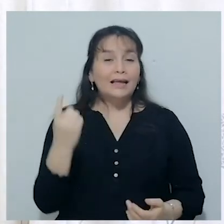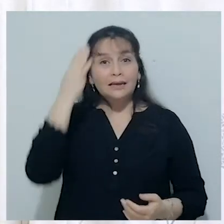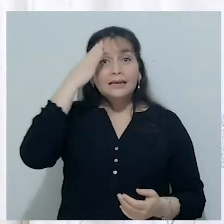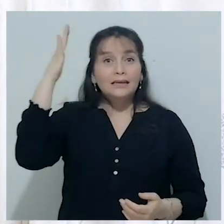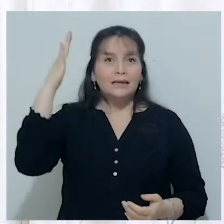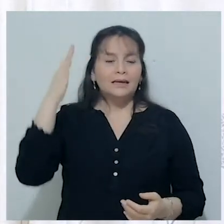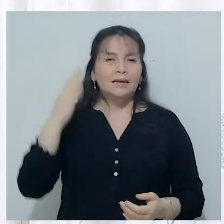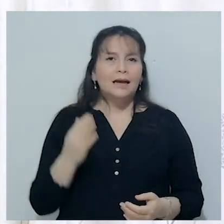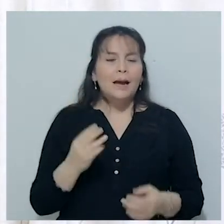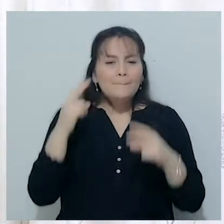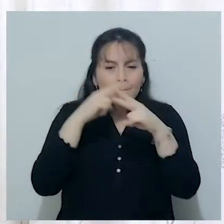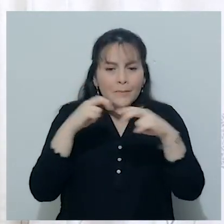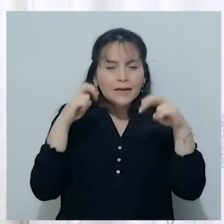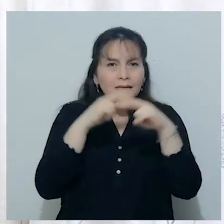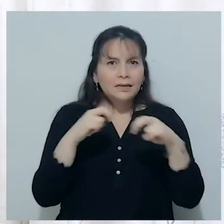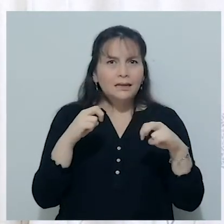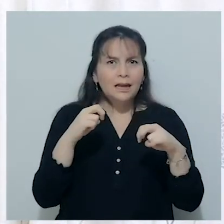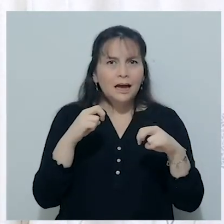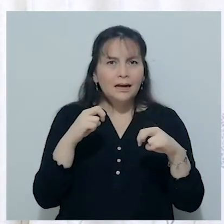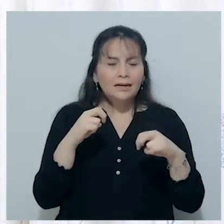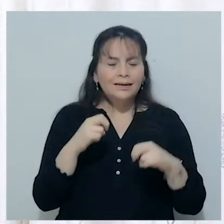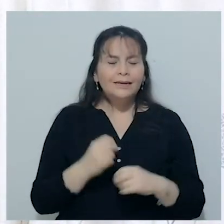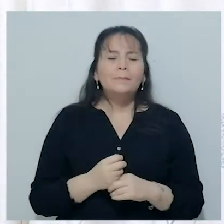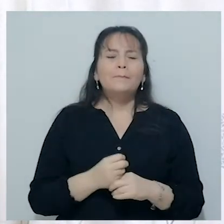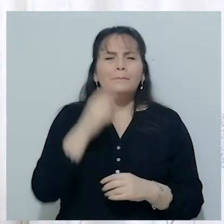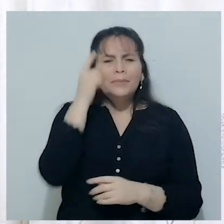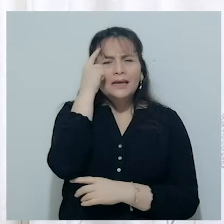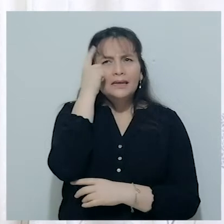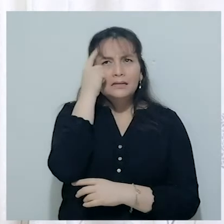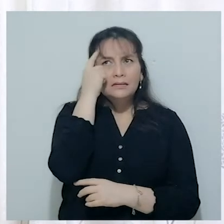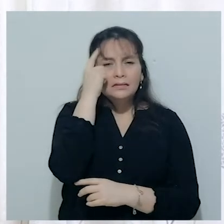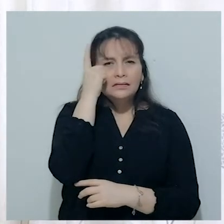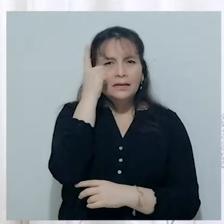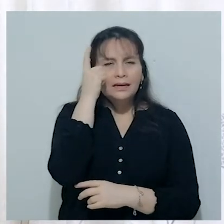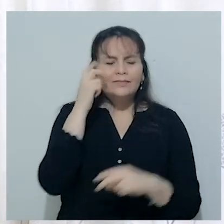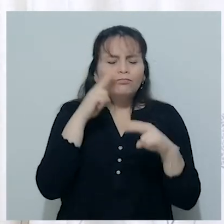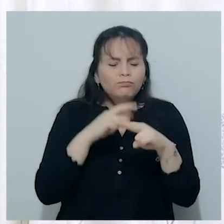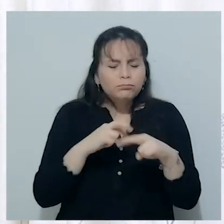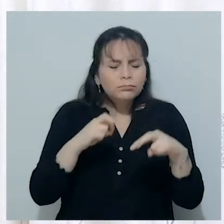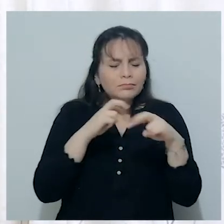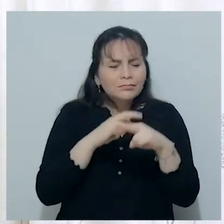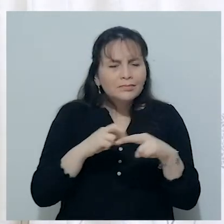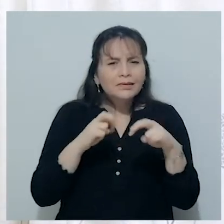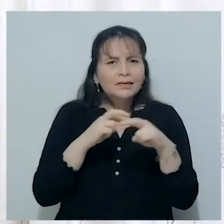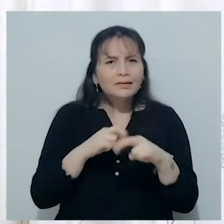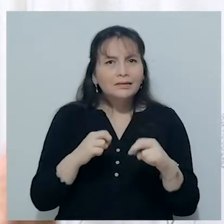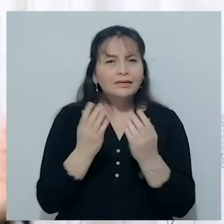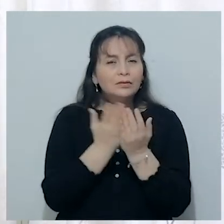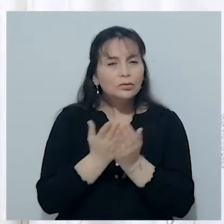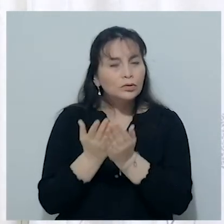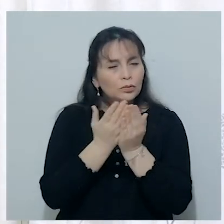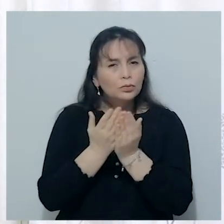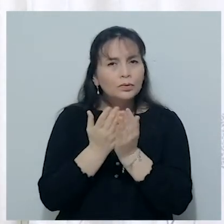Estúdiela cada día, medite en ella, memorícela, reflexionen, escudriñe